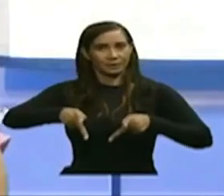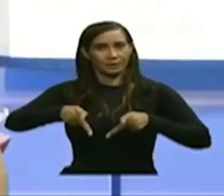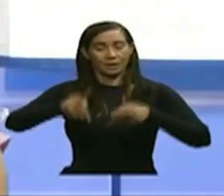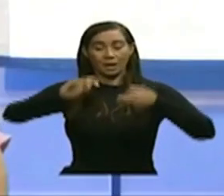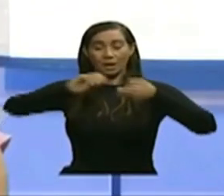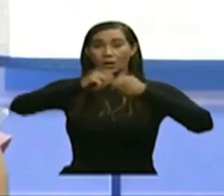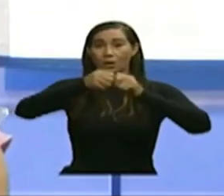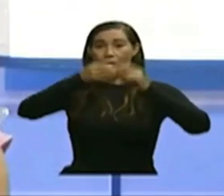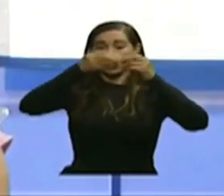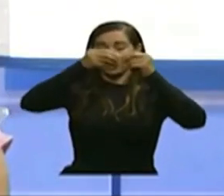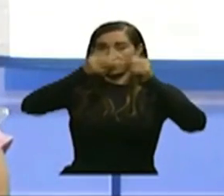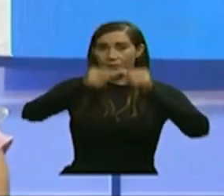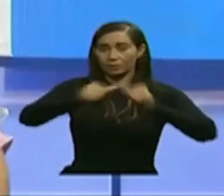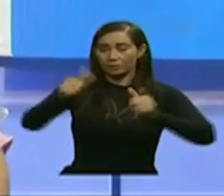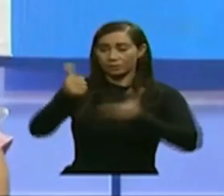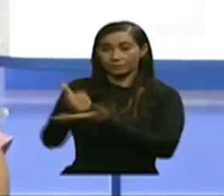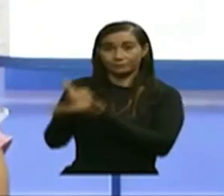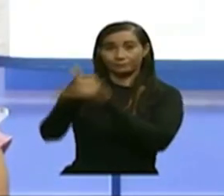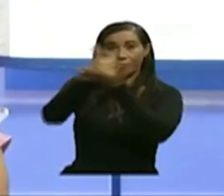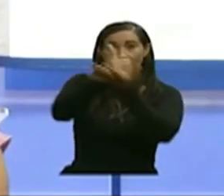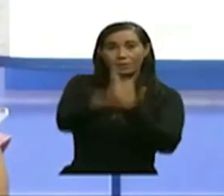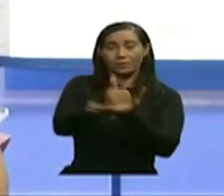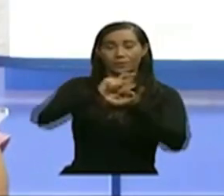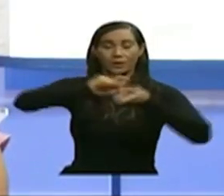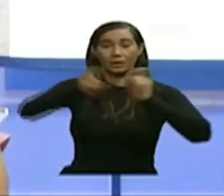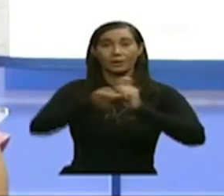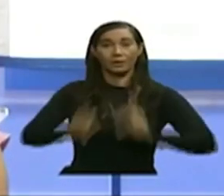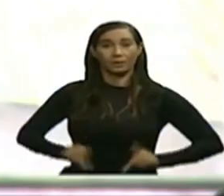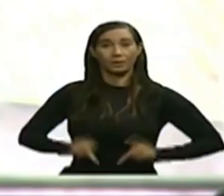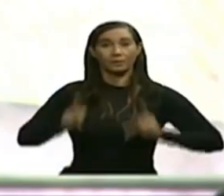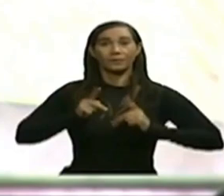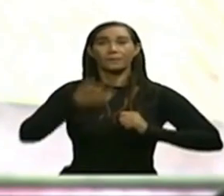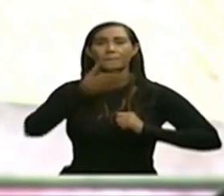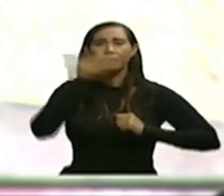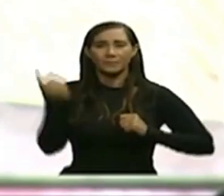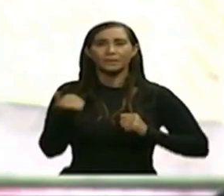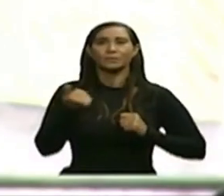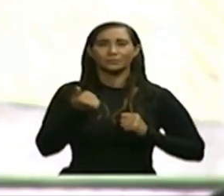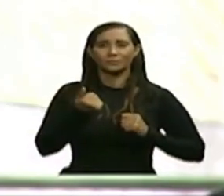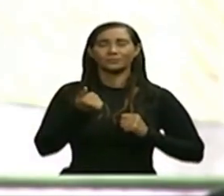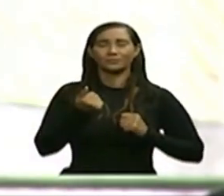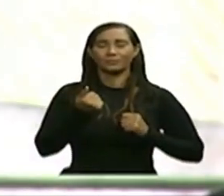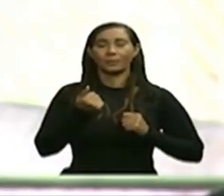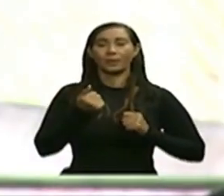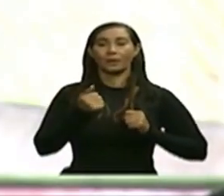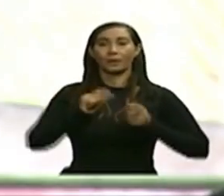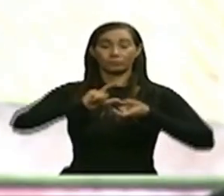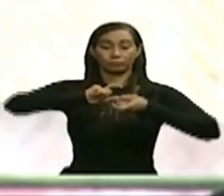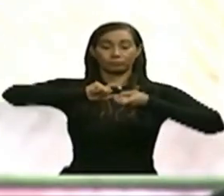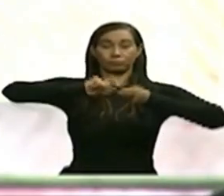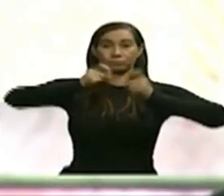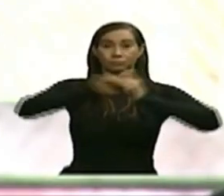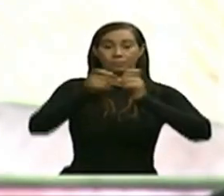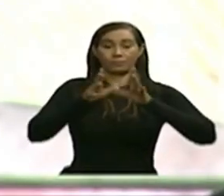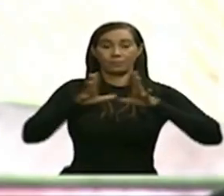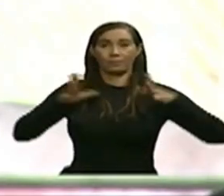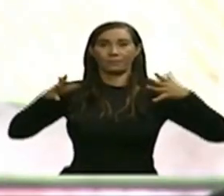soluciona problemas y ayuda a tener una vida mejor. Las grandes transformaciones